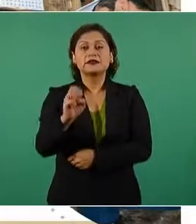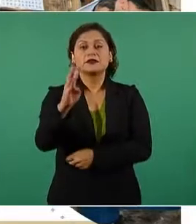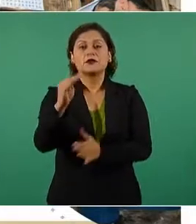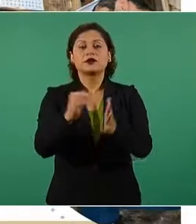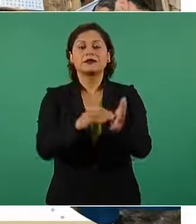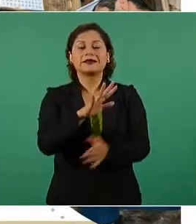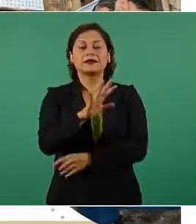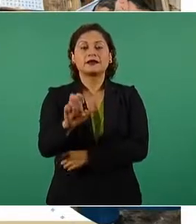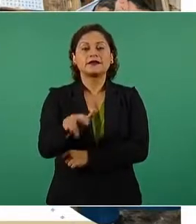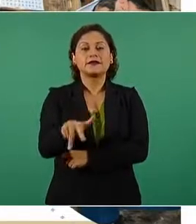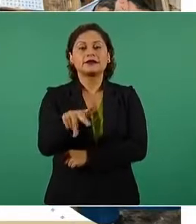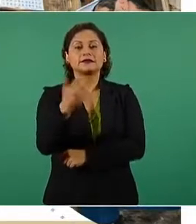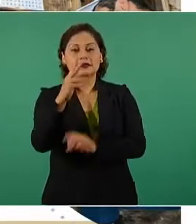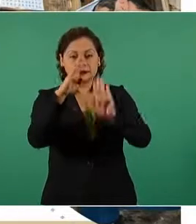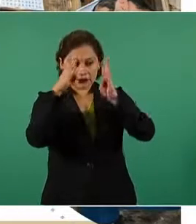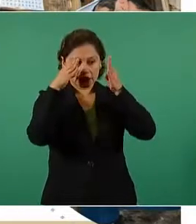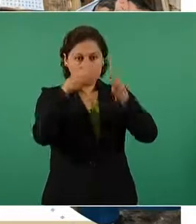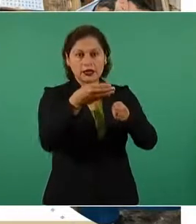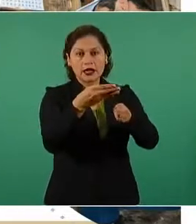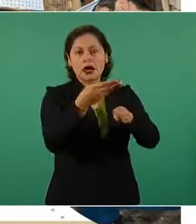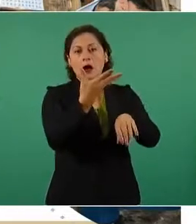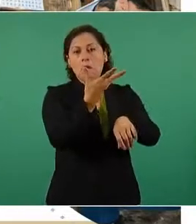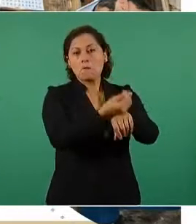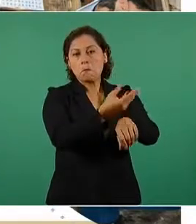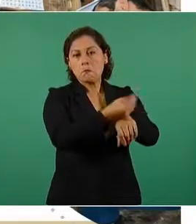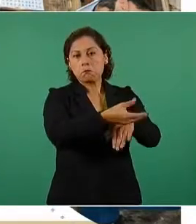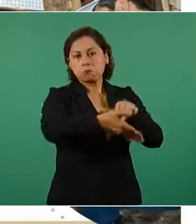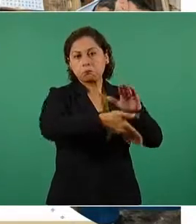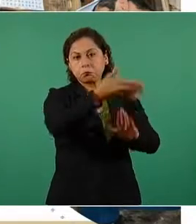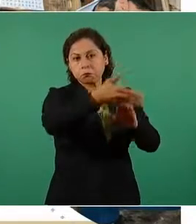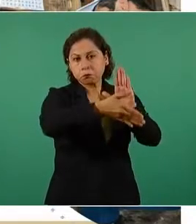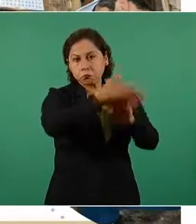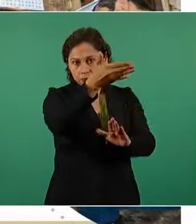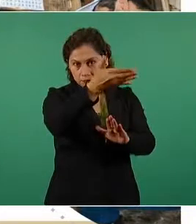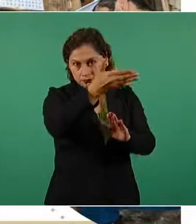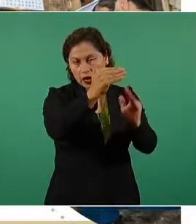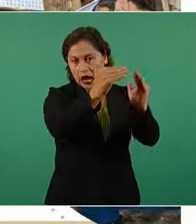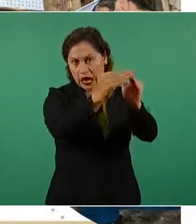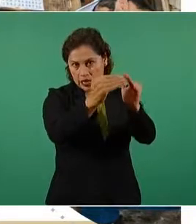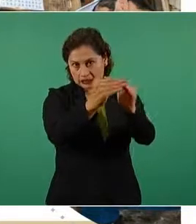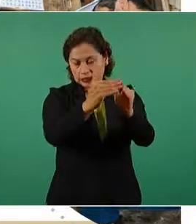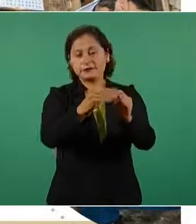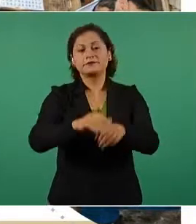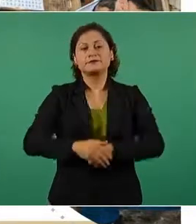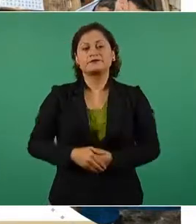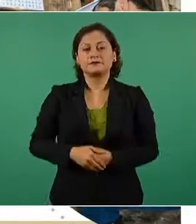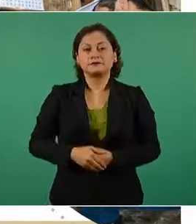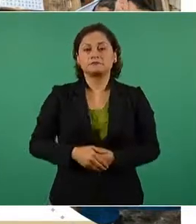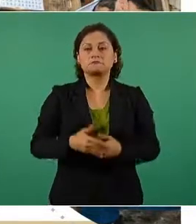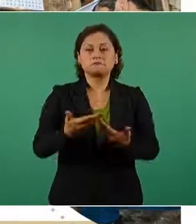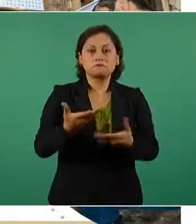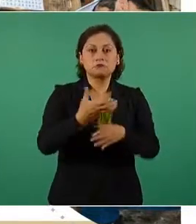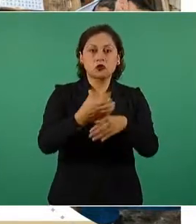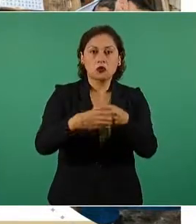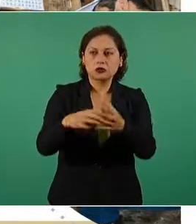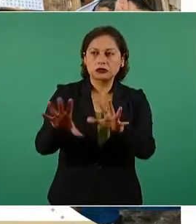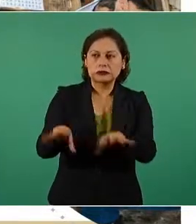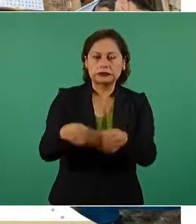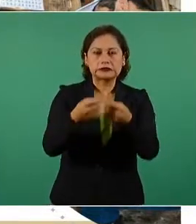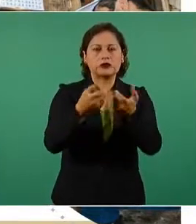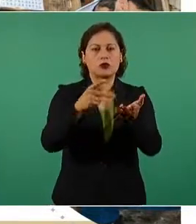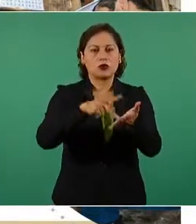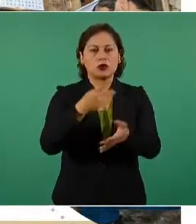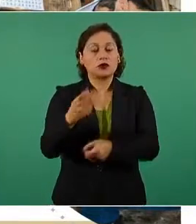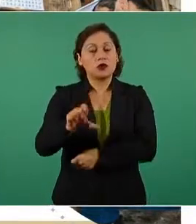64.513 serán para reconstrucción o reparación de viviendas y para recobrar enseres, mientras que en otros